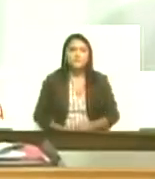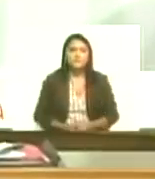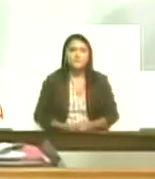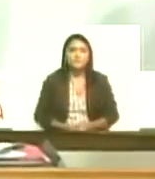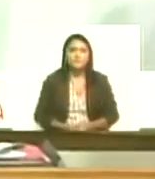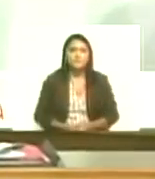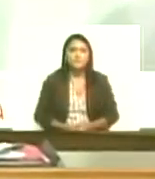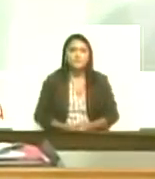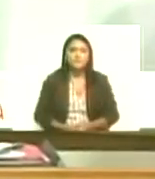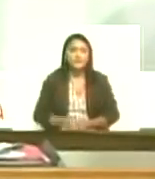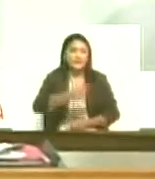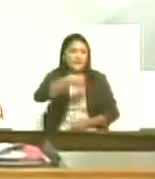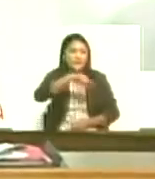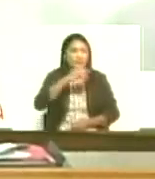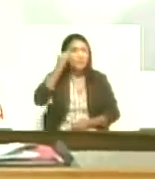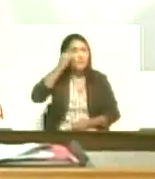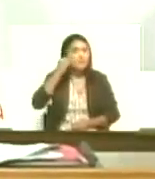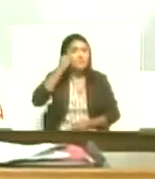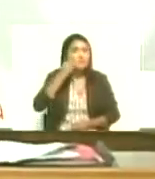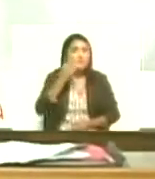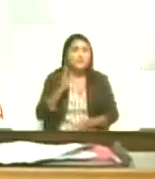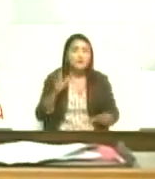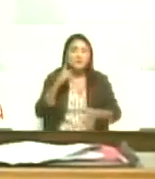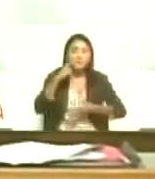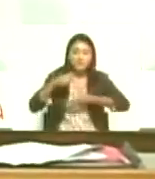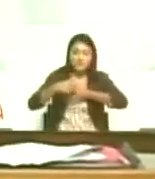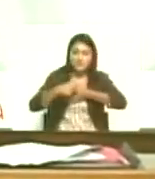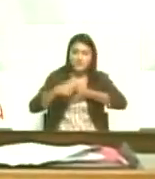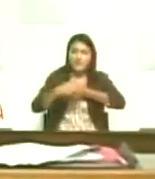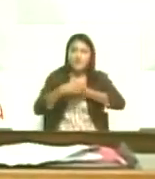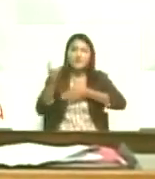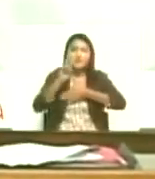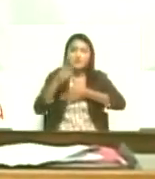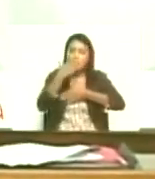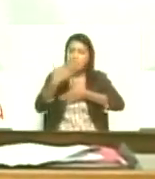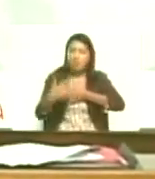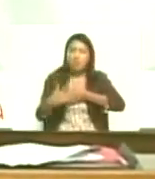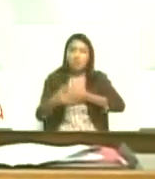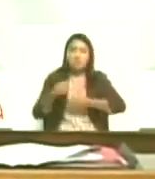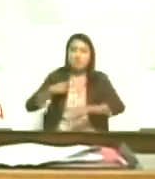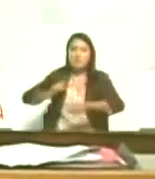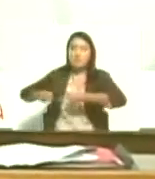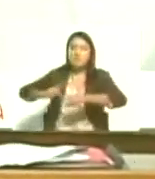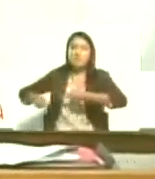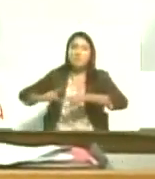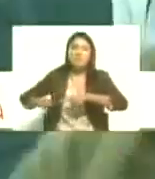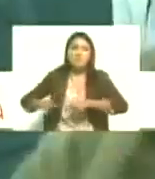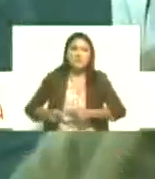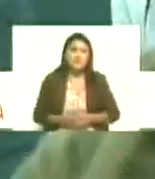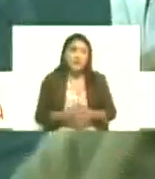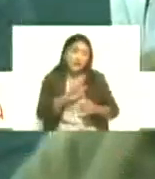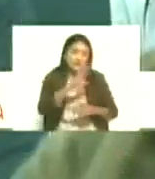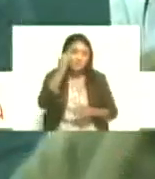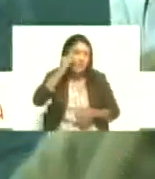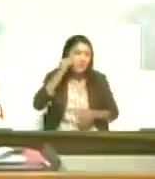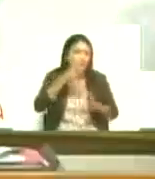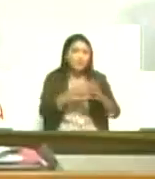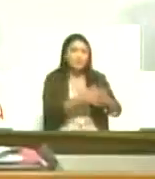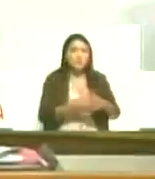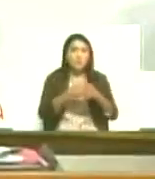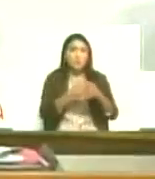siempre han considerado su patio trasero, o el producto de la llamada doctrina